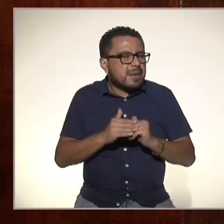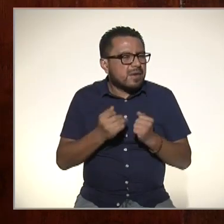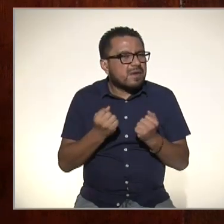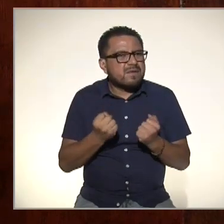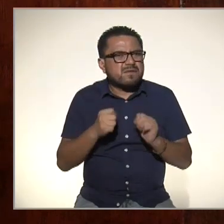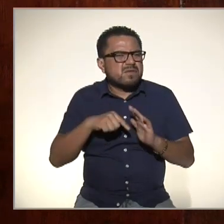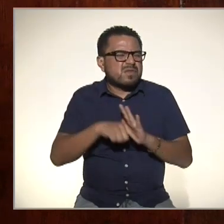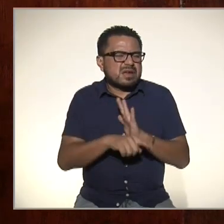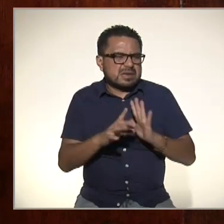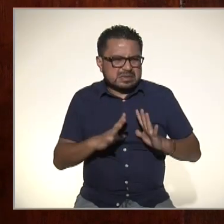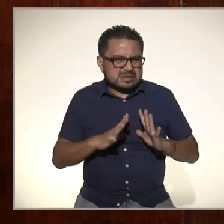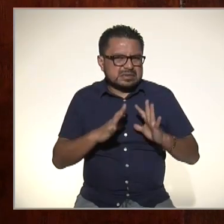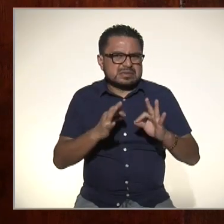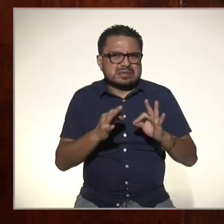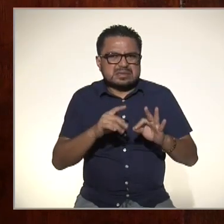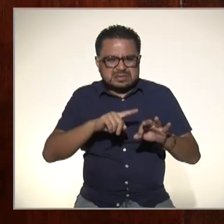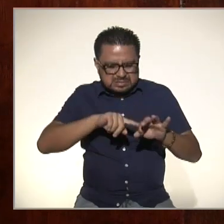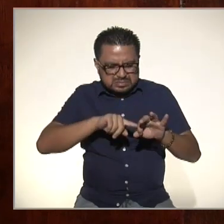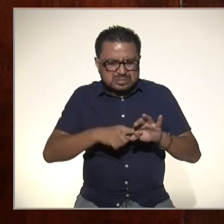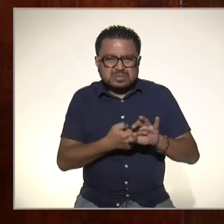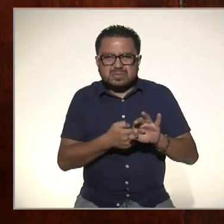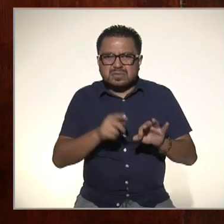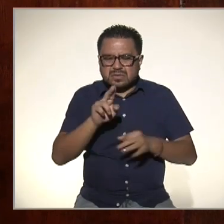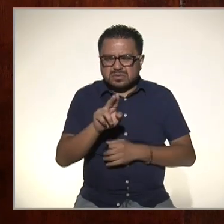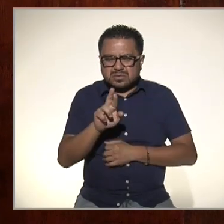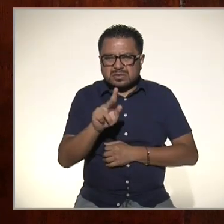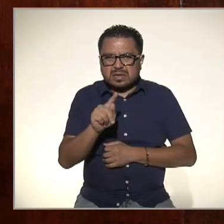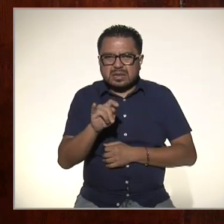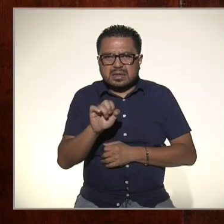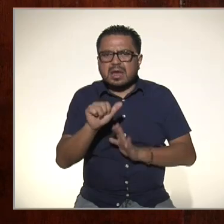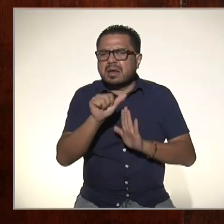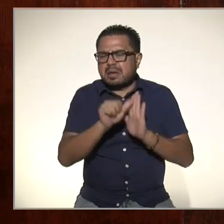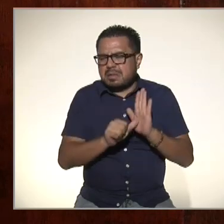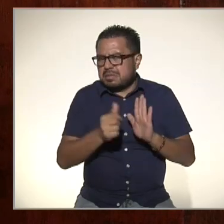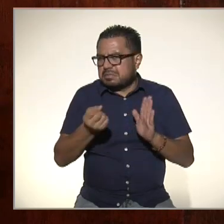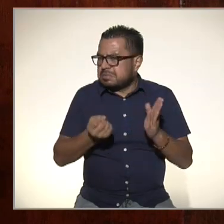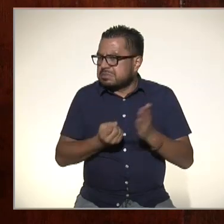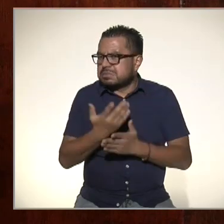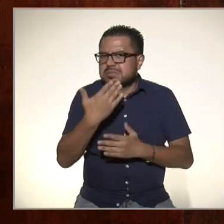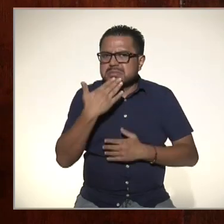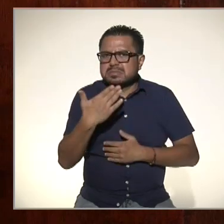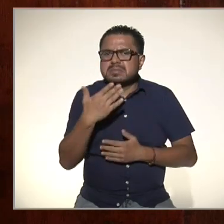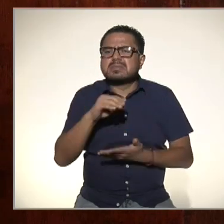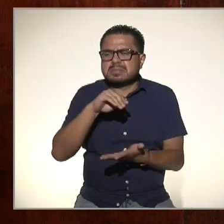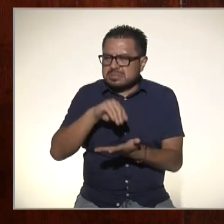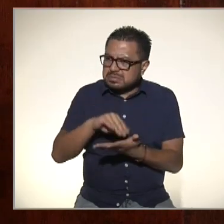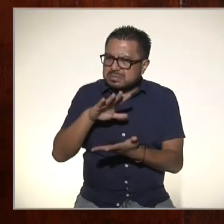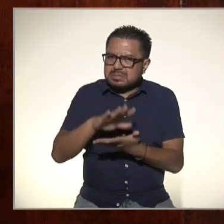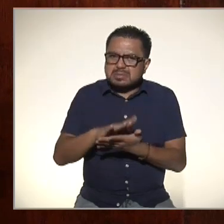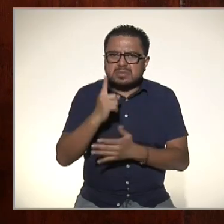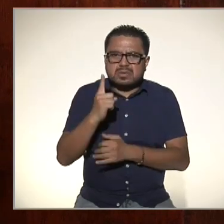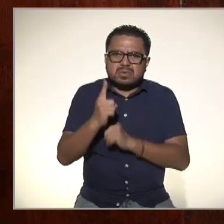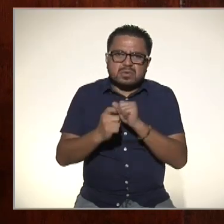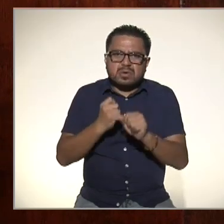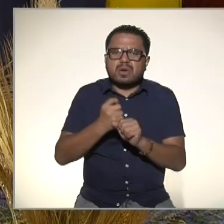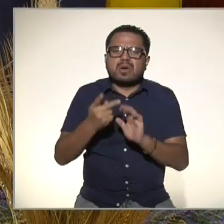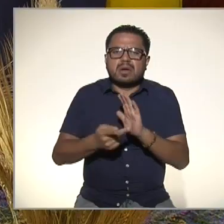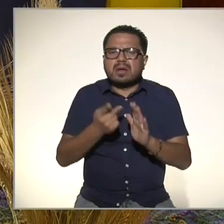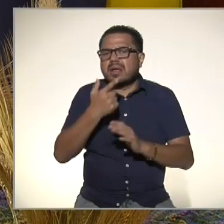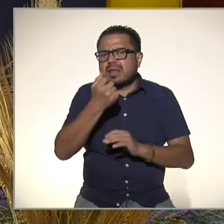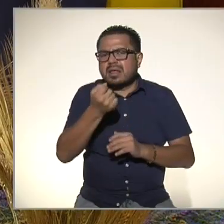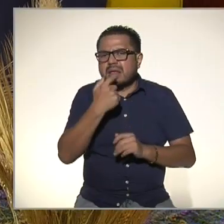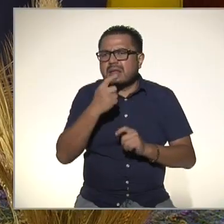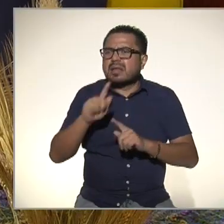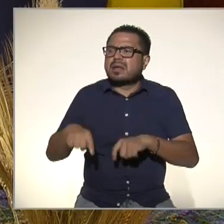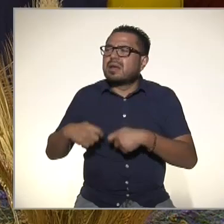el orificio de la uretra. La operación salió bien. Lo citó entonces dentro de 1 año y le mandó un